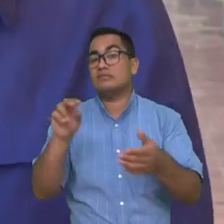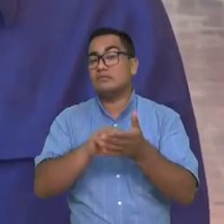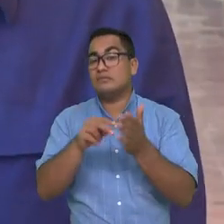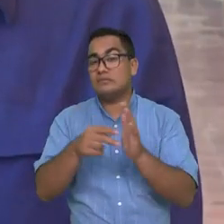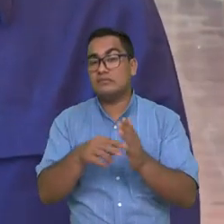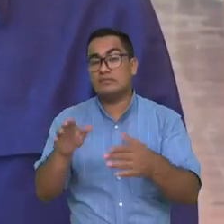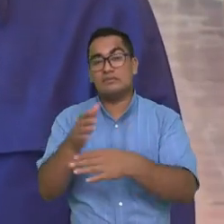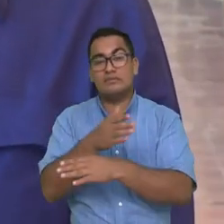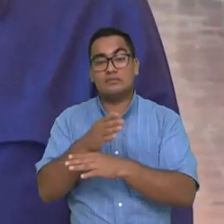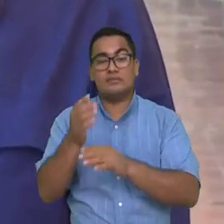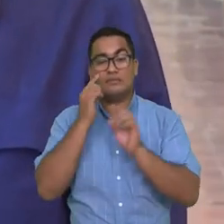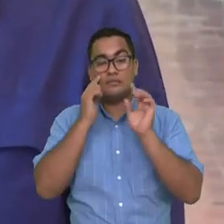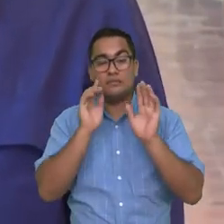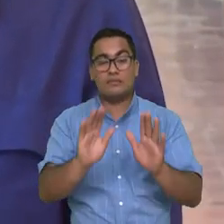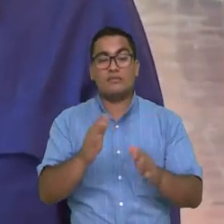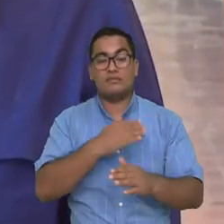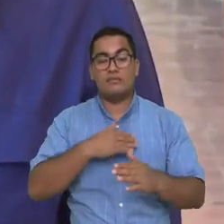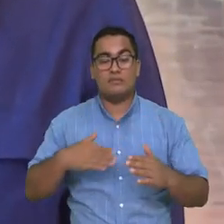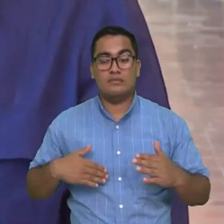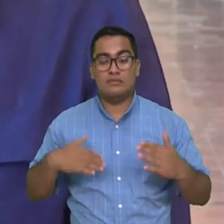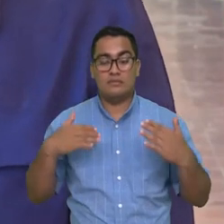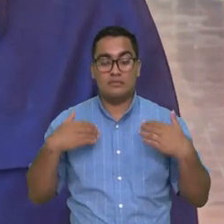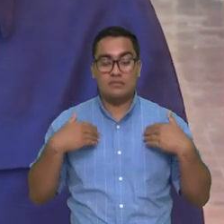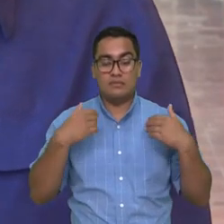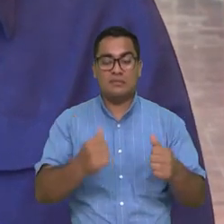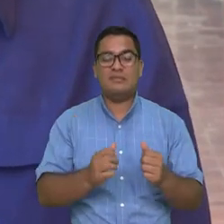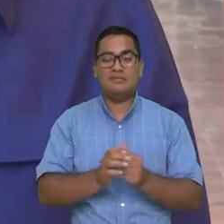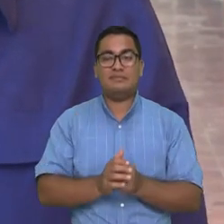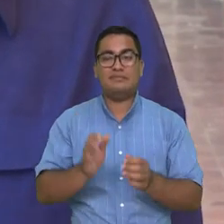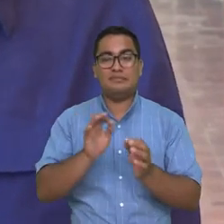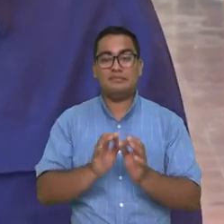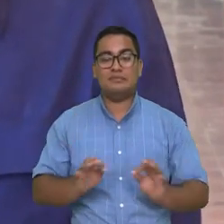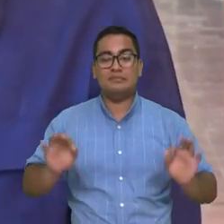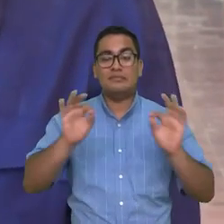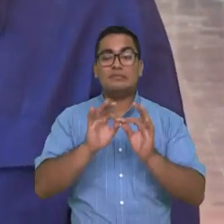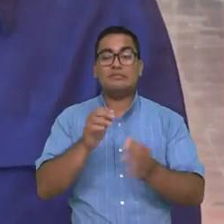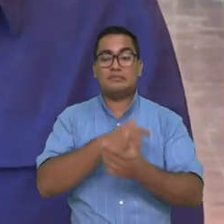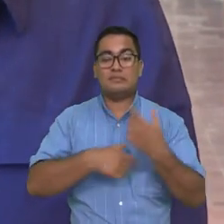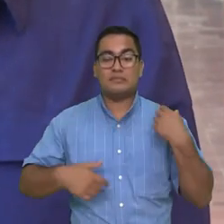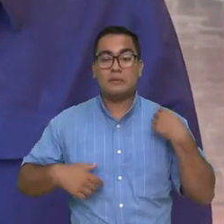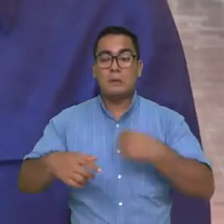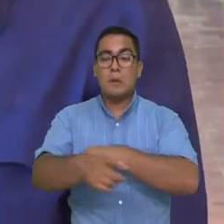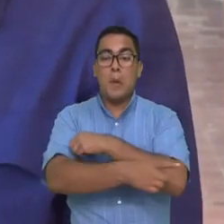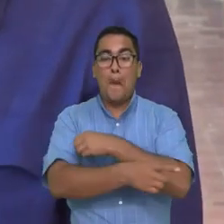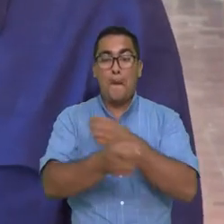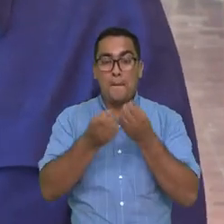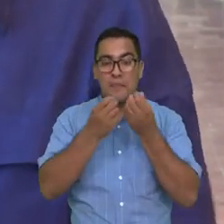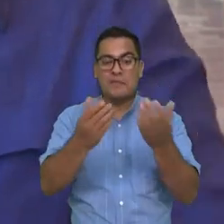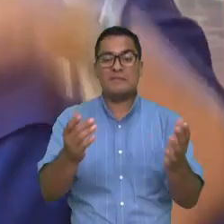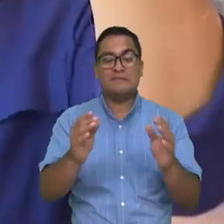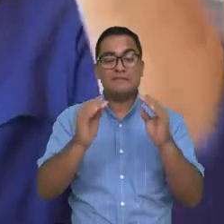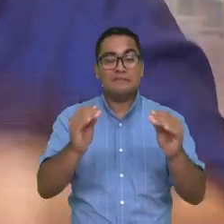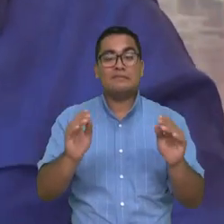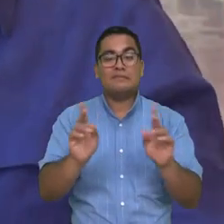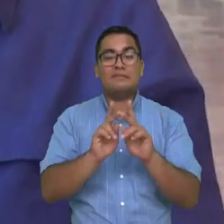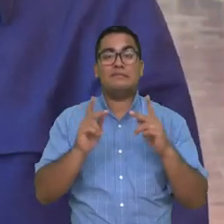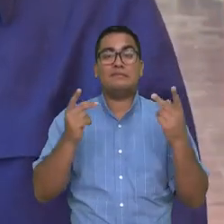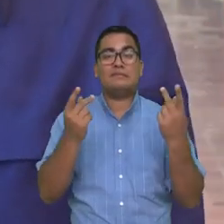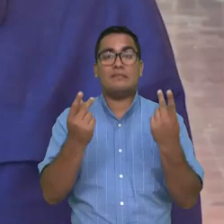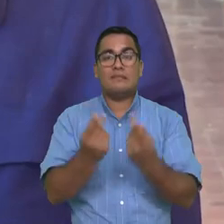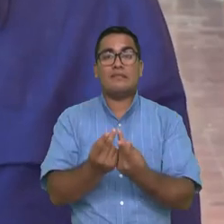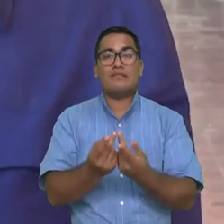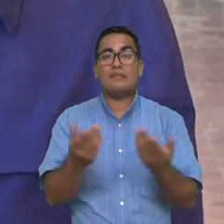medidas indicadas por el Ministerio de Salud, todas las medidas indicadas. Esa es una orientación del compañero presidente. Nosotros estamos aquí, somos la educación pública y estamos